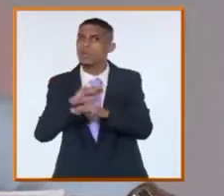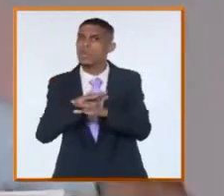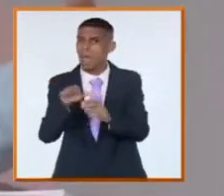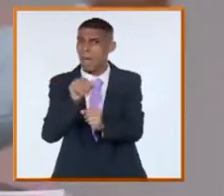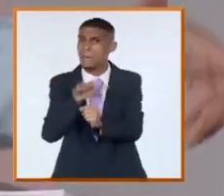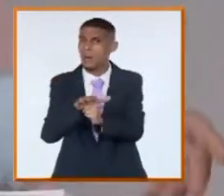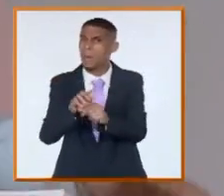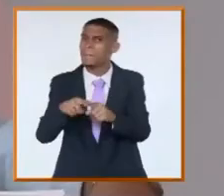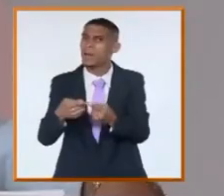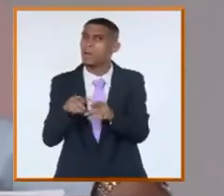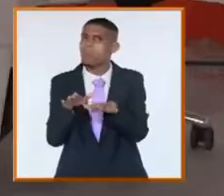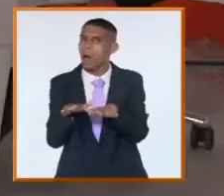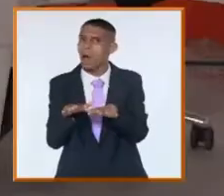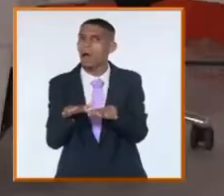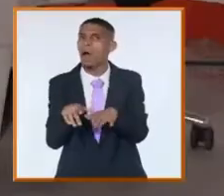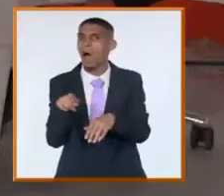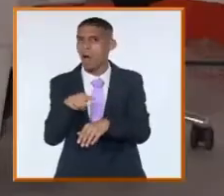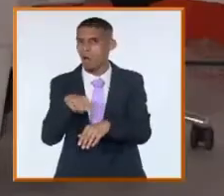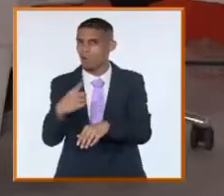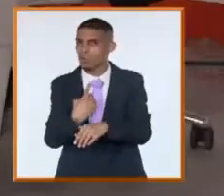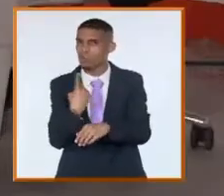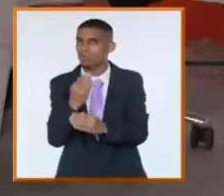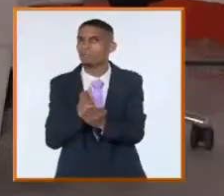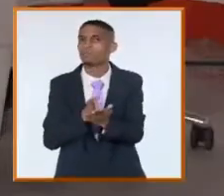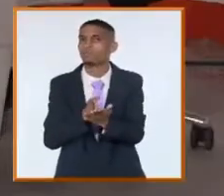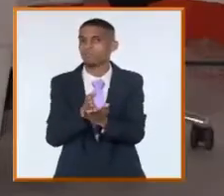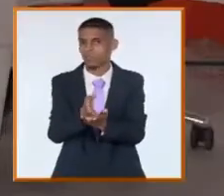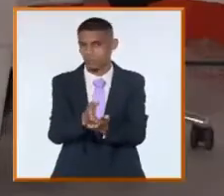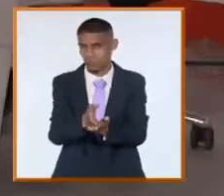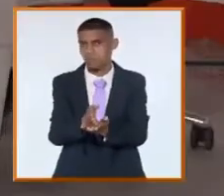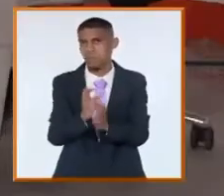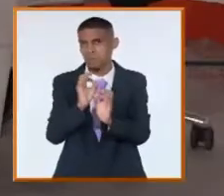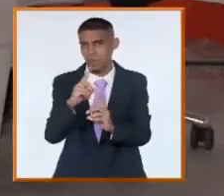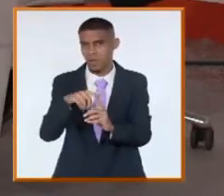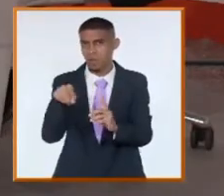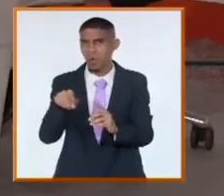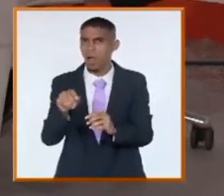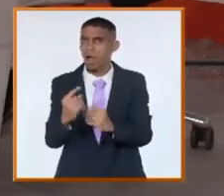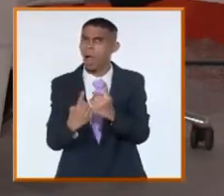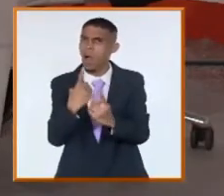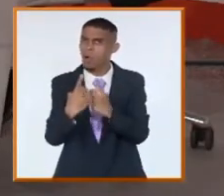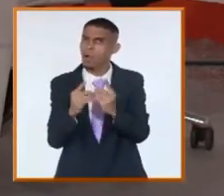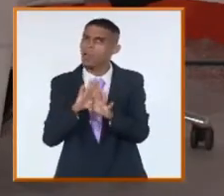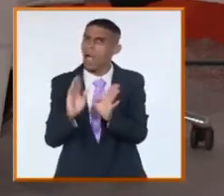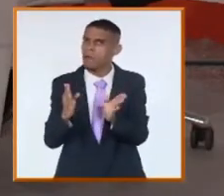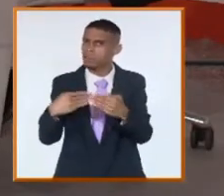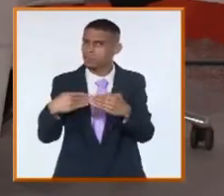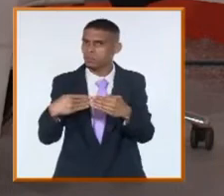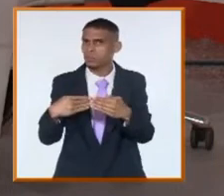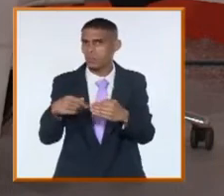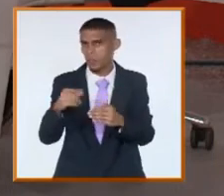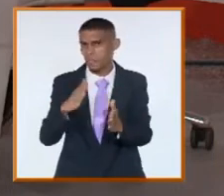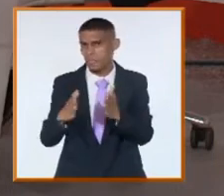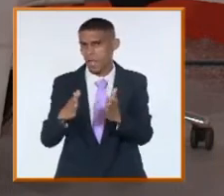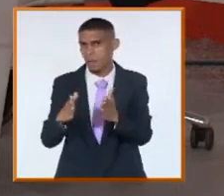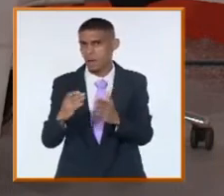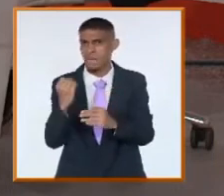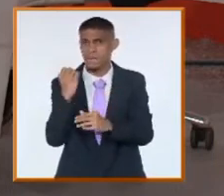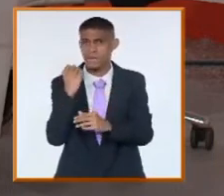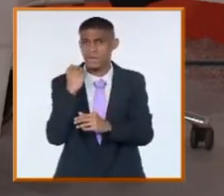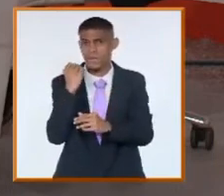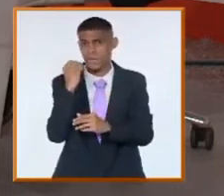iniciadas es lo que estamos fundamentalmente trabajando que algunas estamos concluyéndola en esta etapa antes inclusive del fin de año